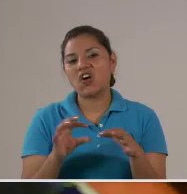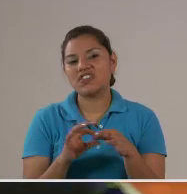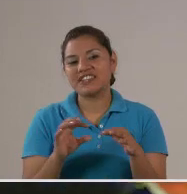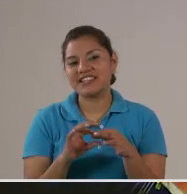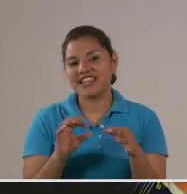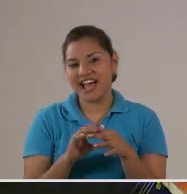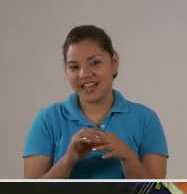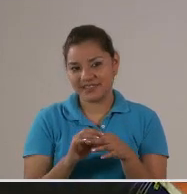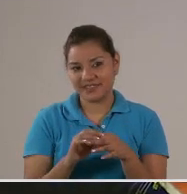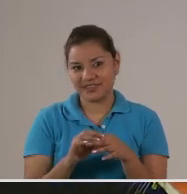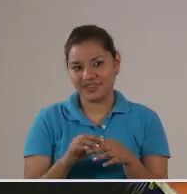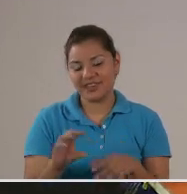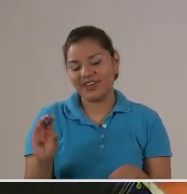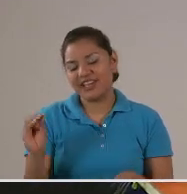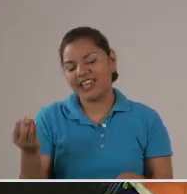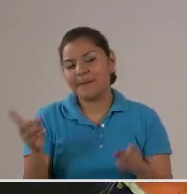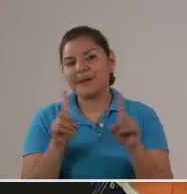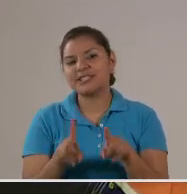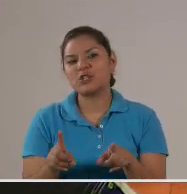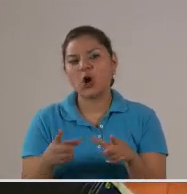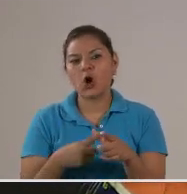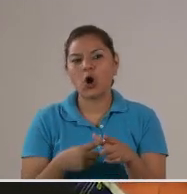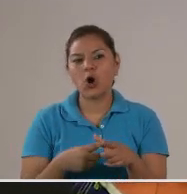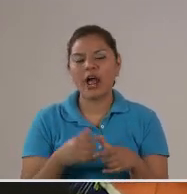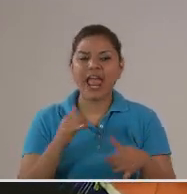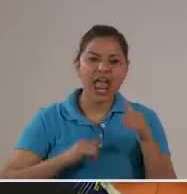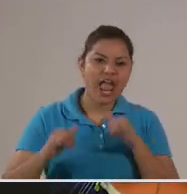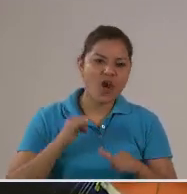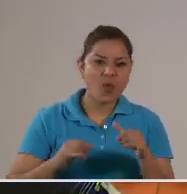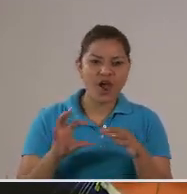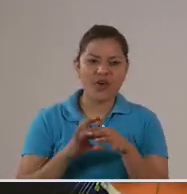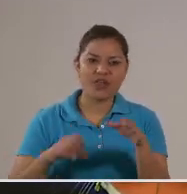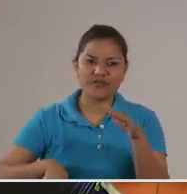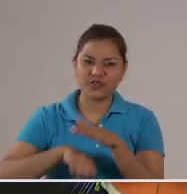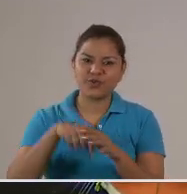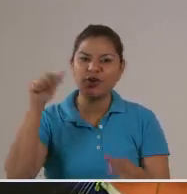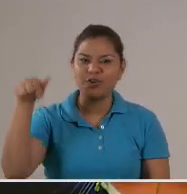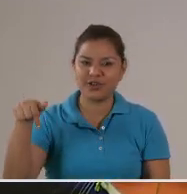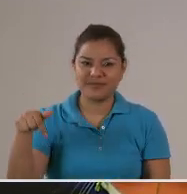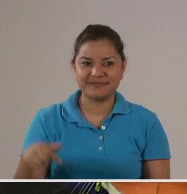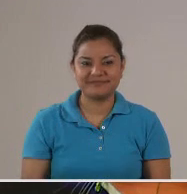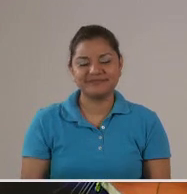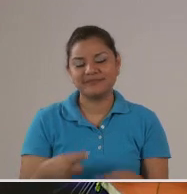por eso para qué se meten líos Bueno pero mejor volvamos al